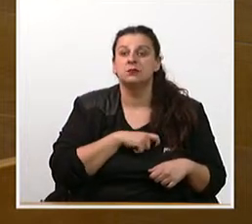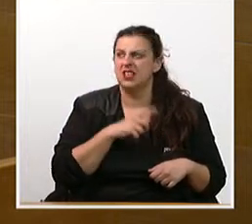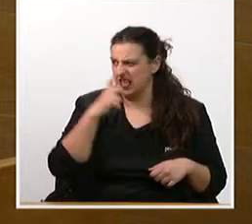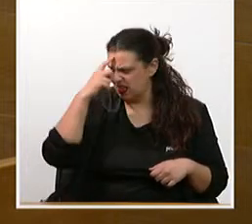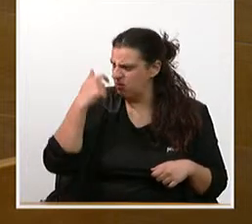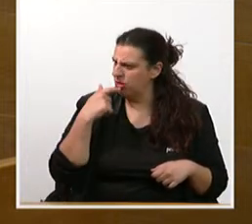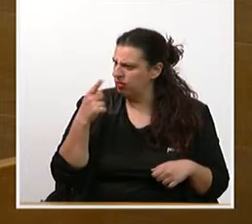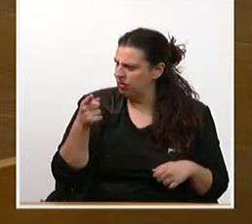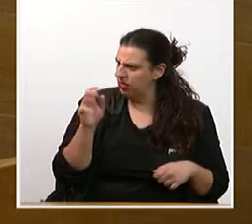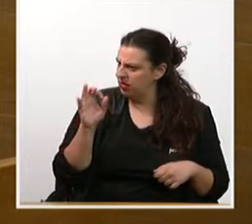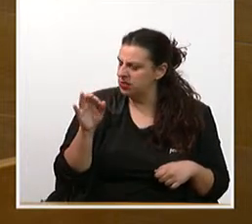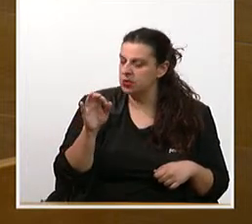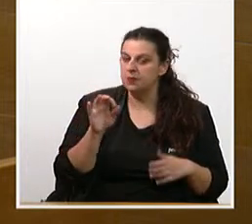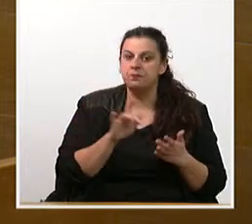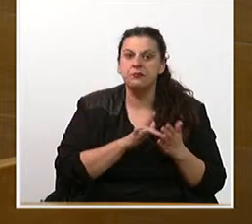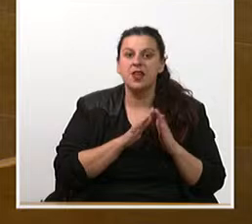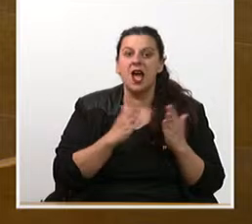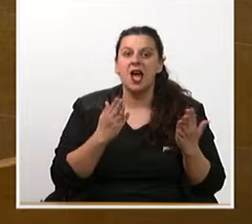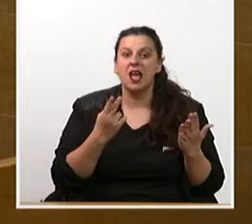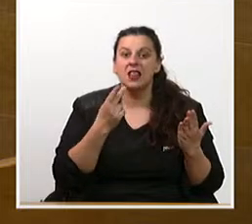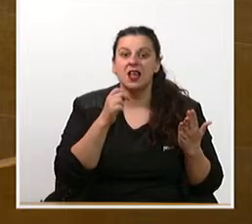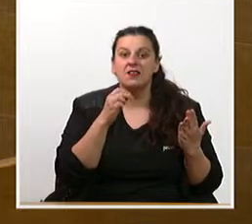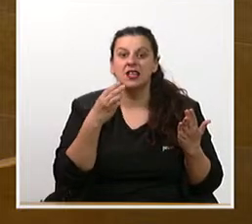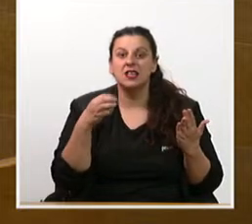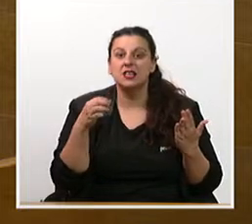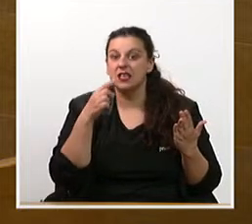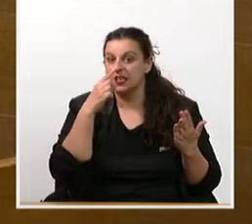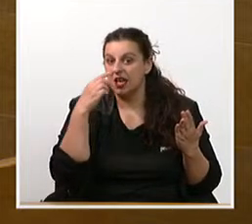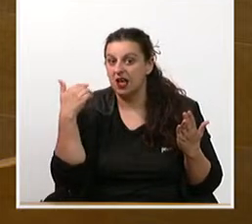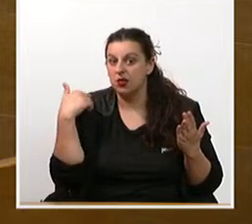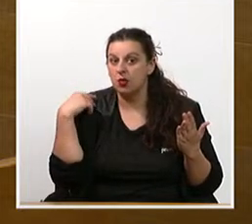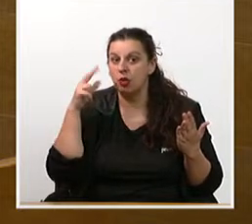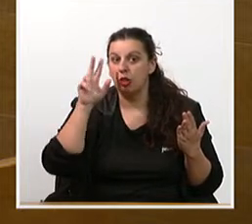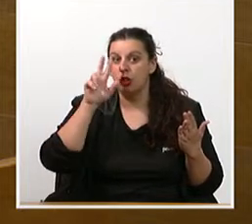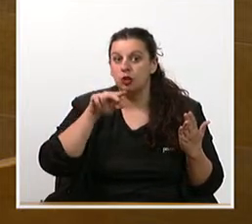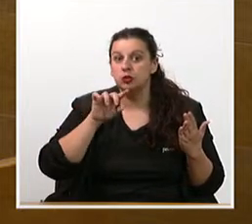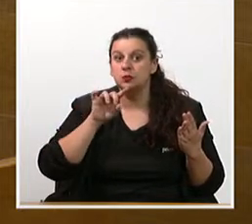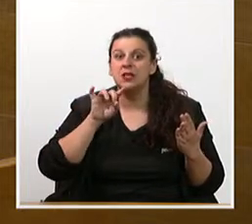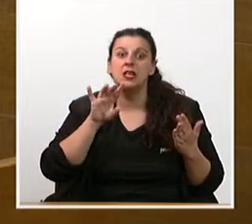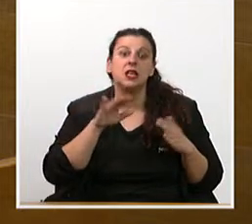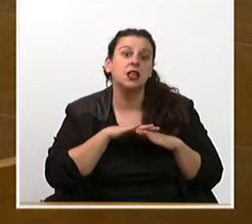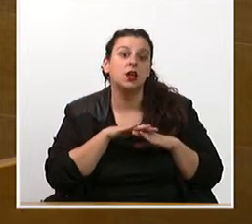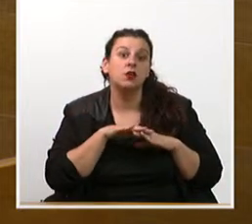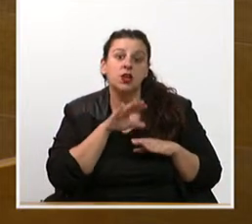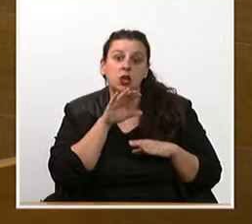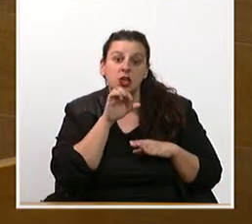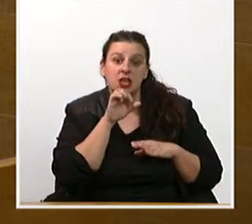a la agenda 2030 el año 2015 quién